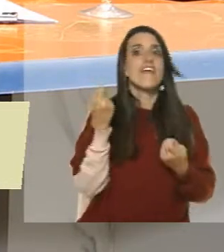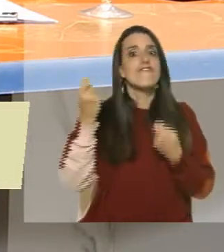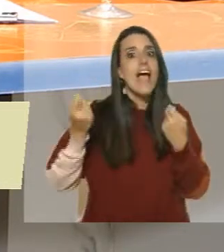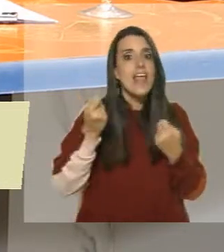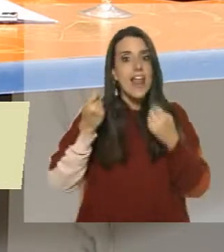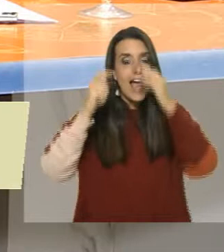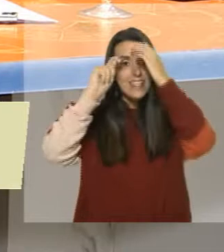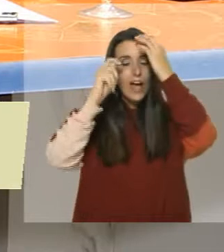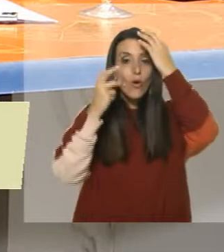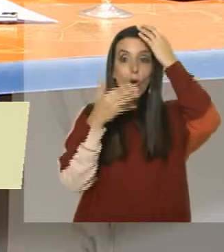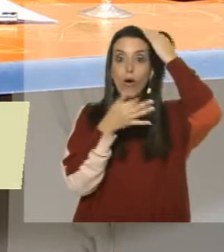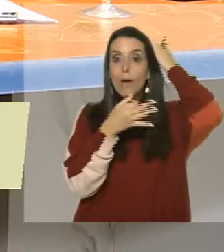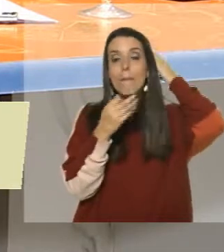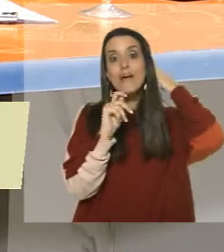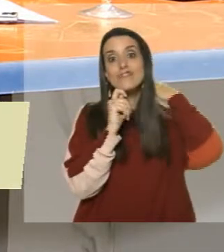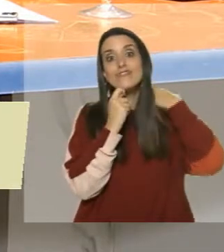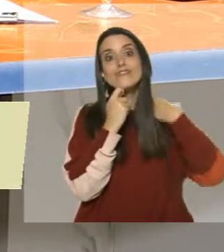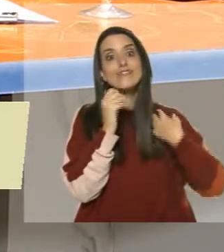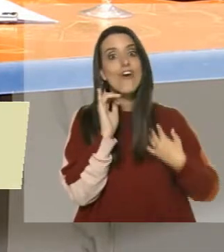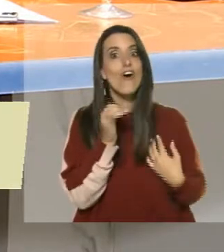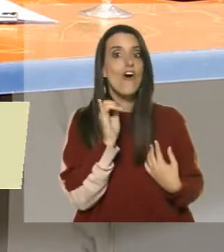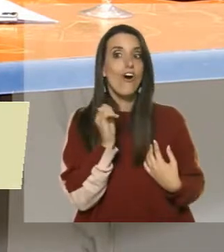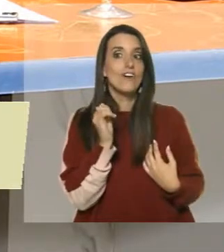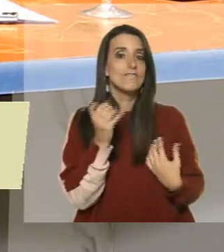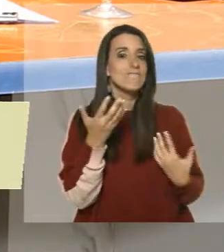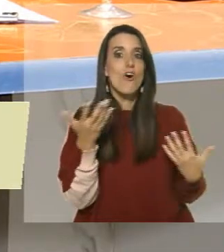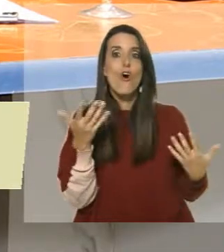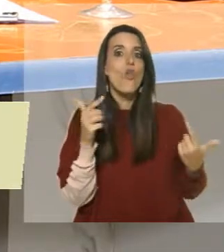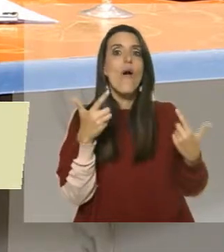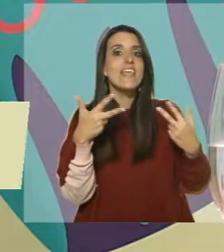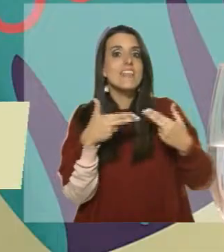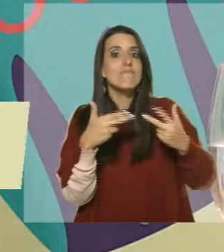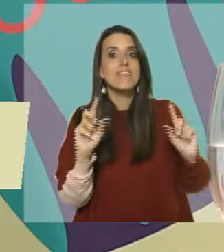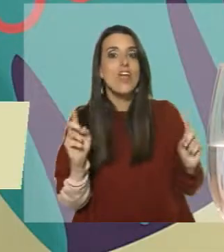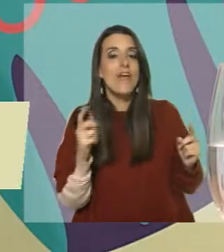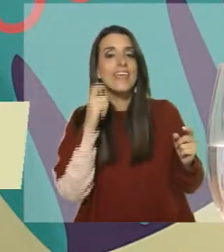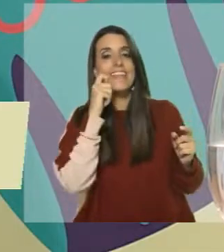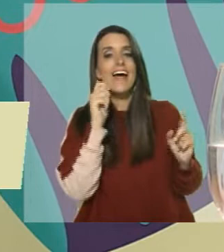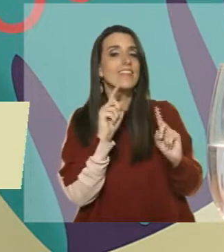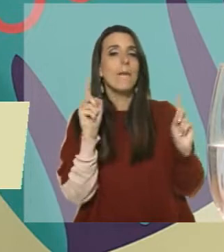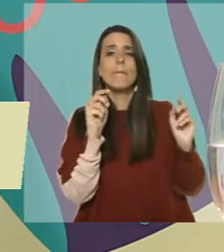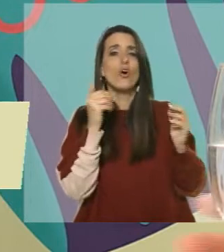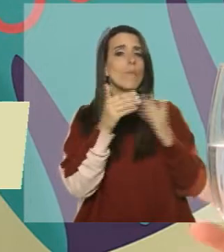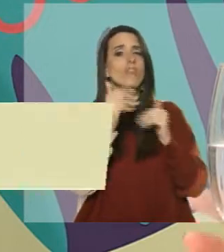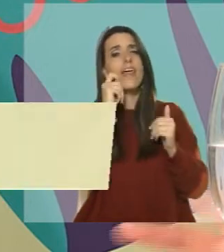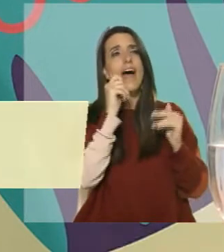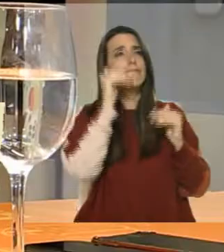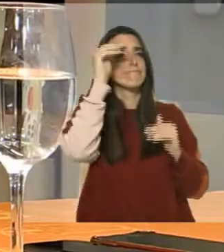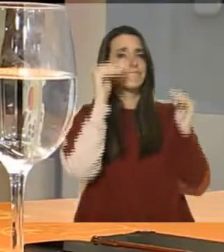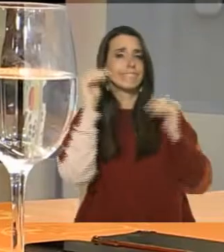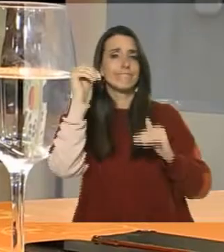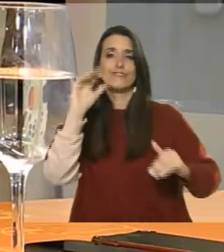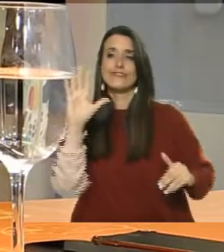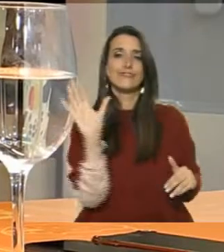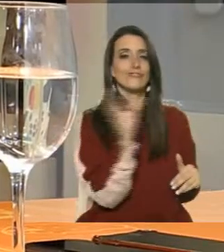es maravilloso también. Sí, eso. No tiene fronteras. No tiene fronteras. Y no tiene edad. Tampoco, es verdad eso, es cierto. De hecho, lo veíamos y